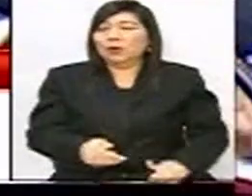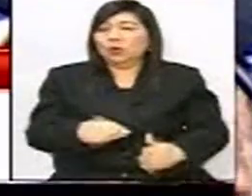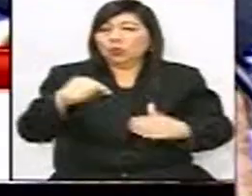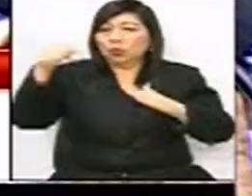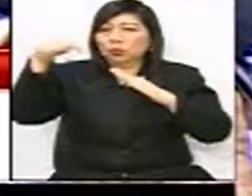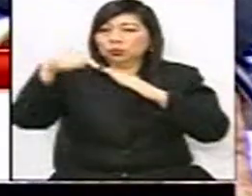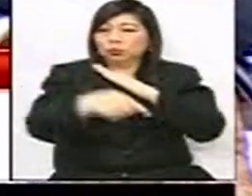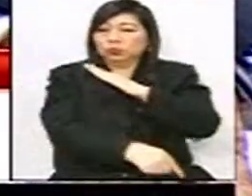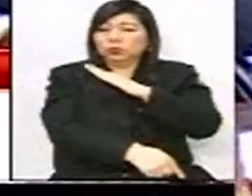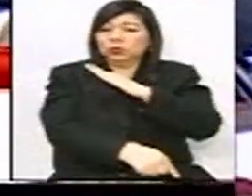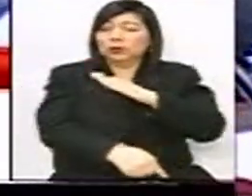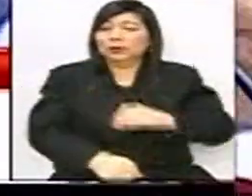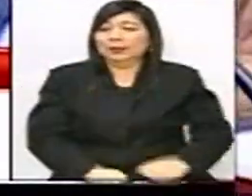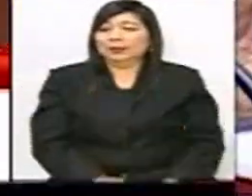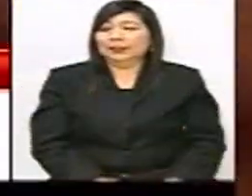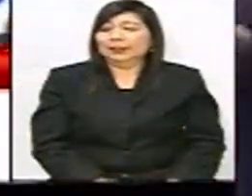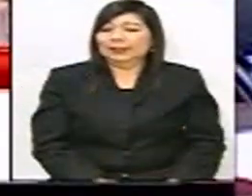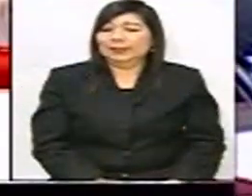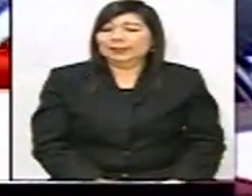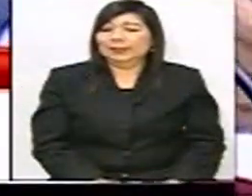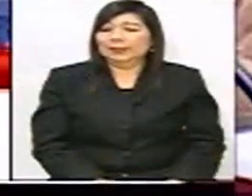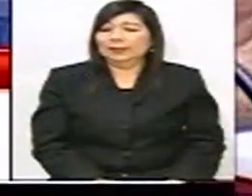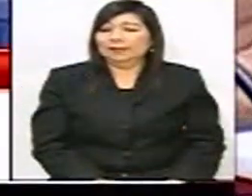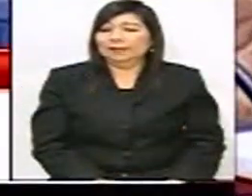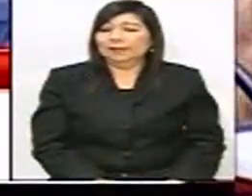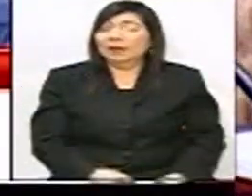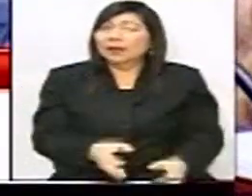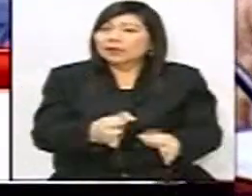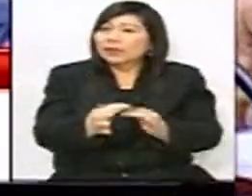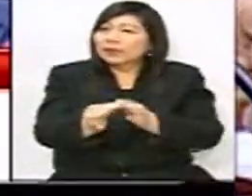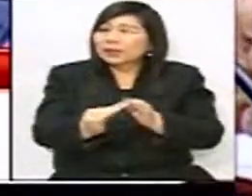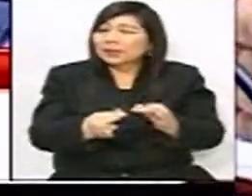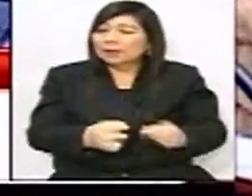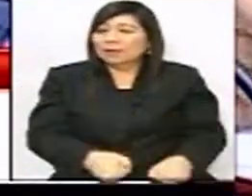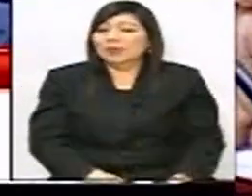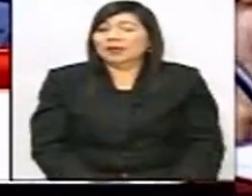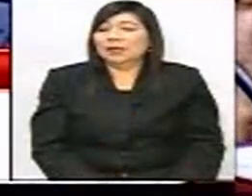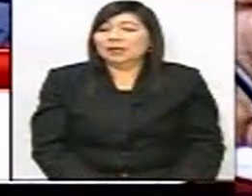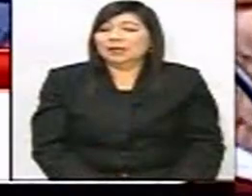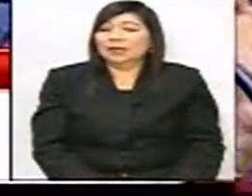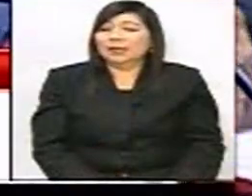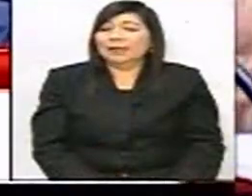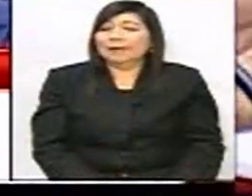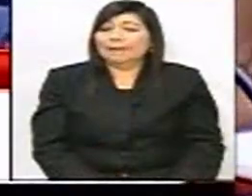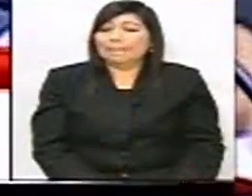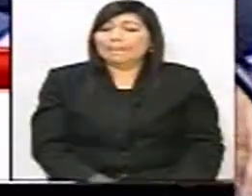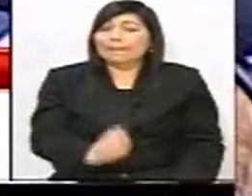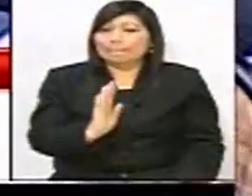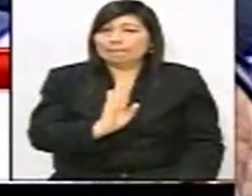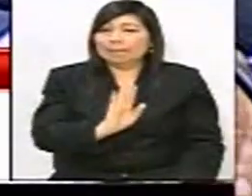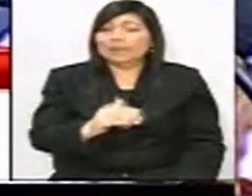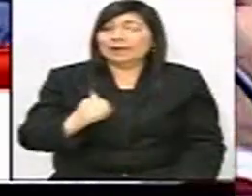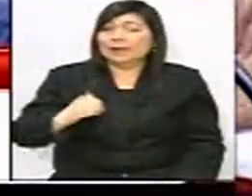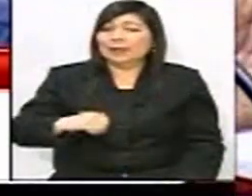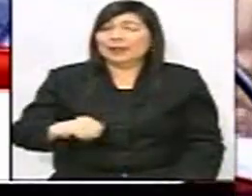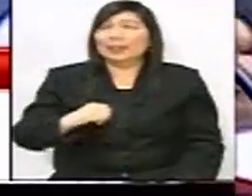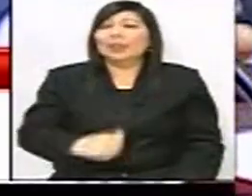sur. O sea, quisiera que nos explique, señor presidente, por su intermedio, señor